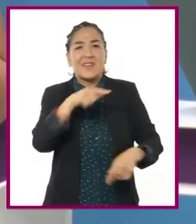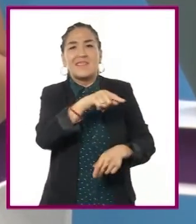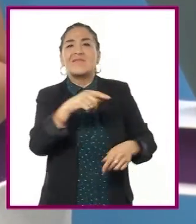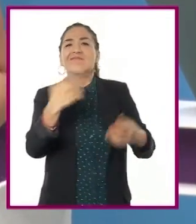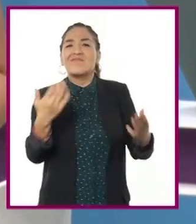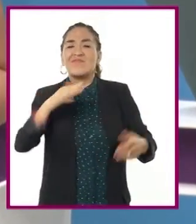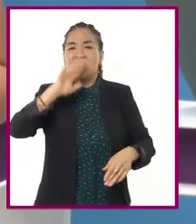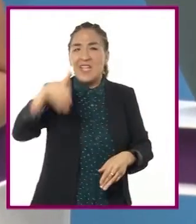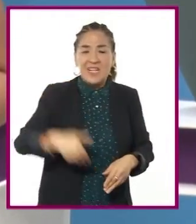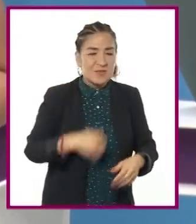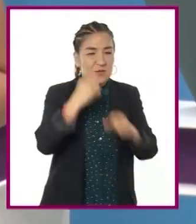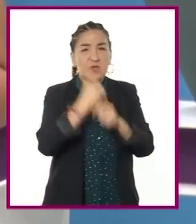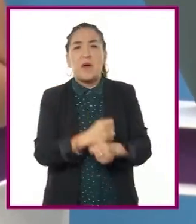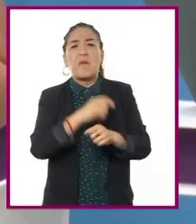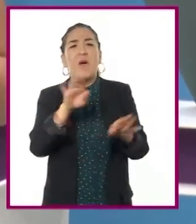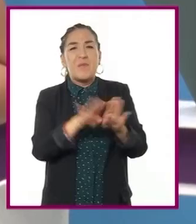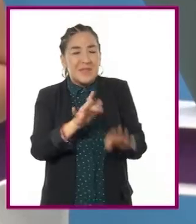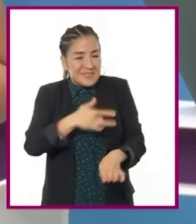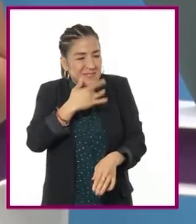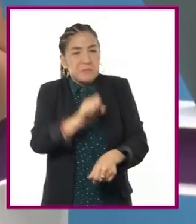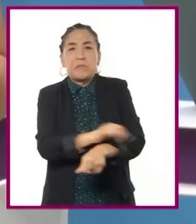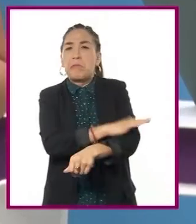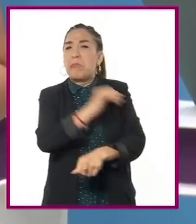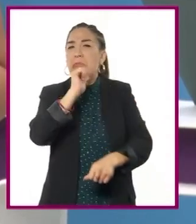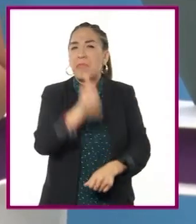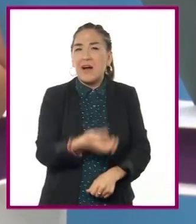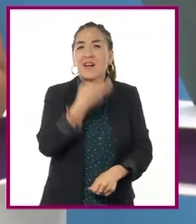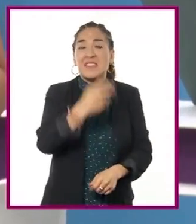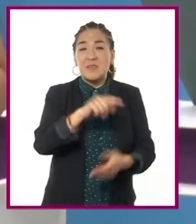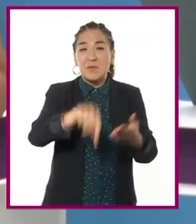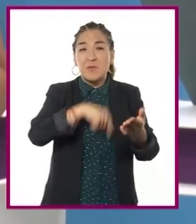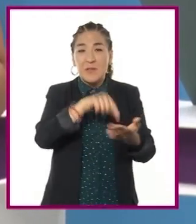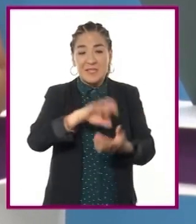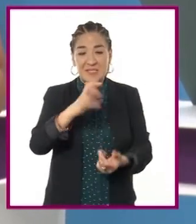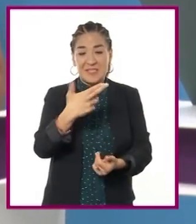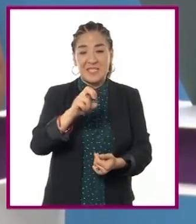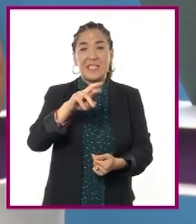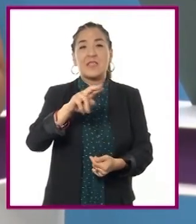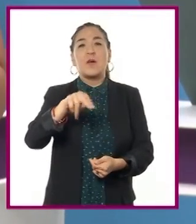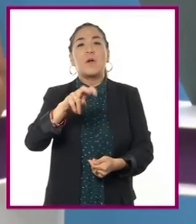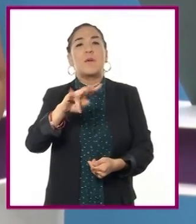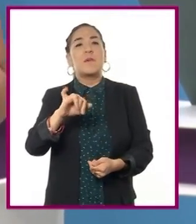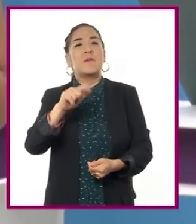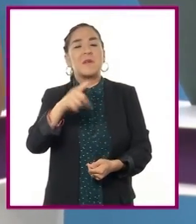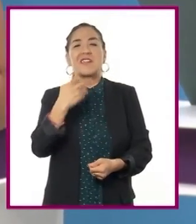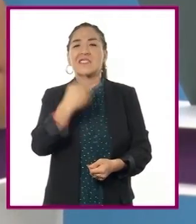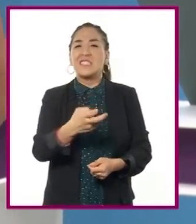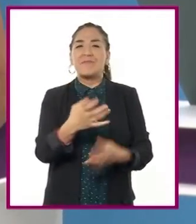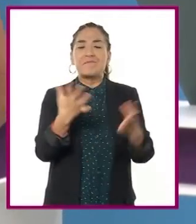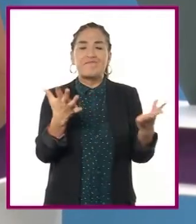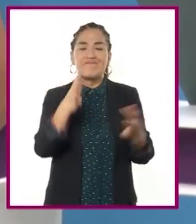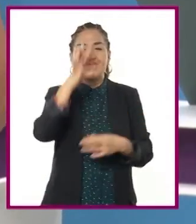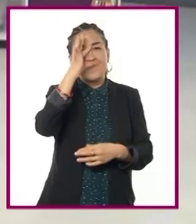Más que una catástrofe tecnológica, Chernóbil se convirtió en el símbolo de un sistema fallido.